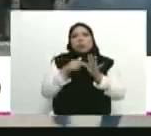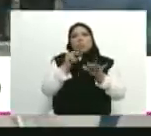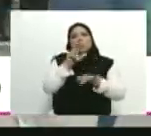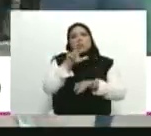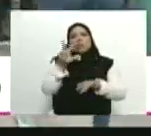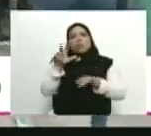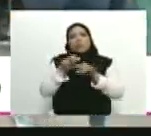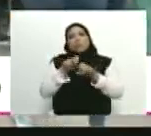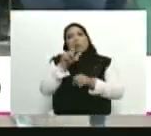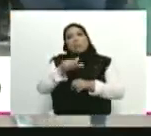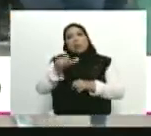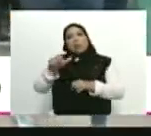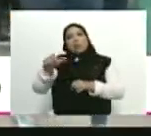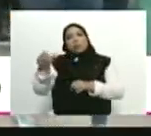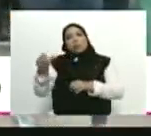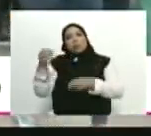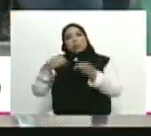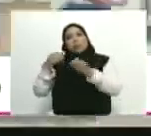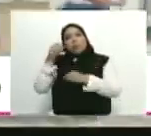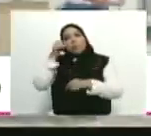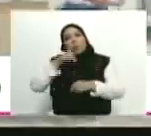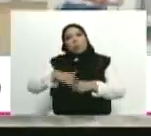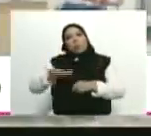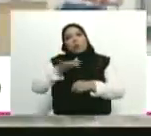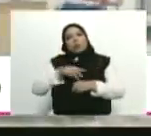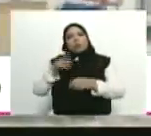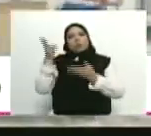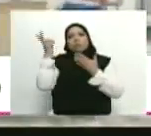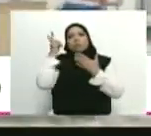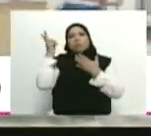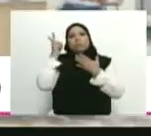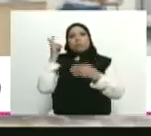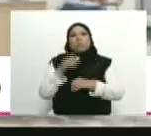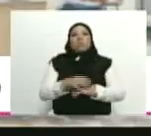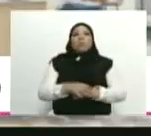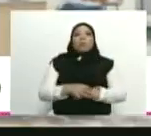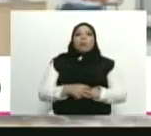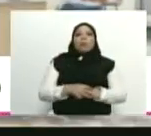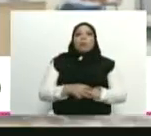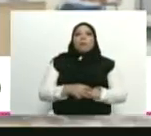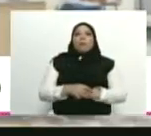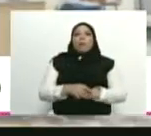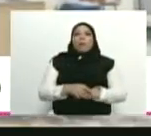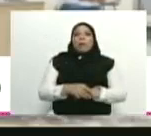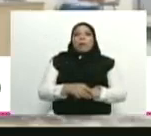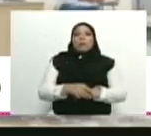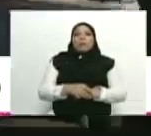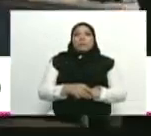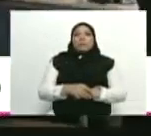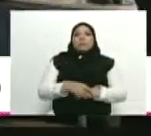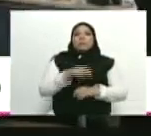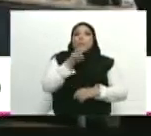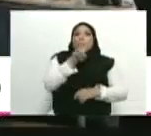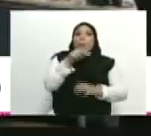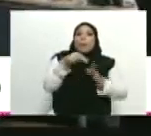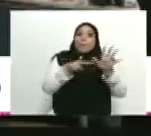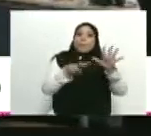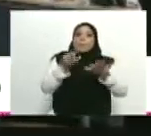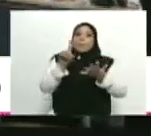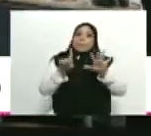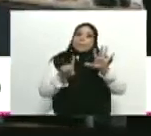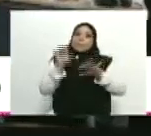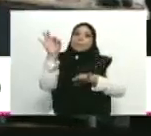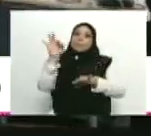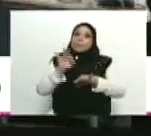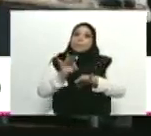7.537 personas son de la población indígena, presidente. Eso representa el 2,71%, lo cual